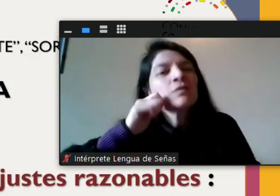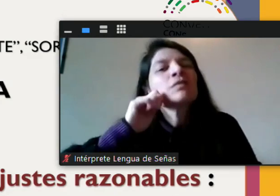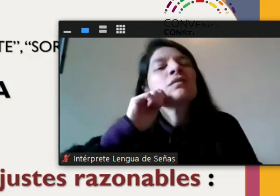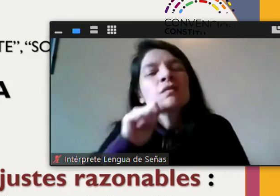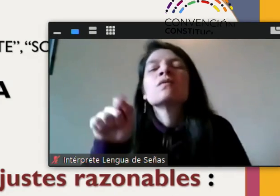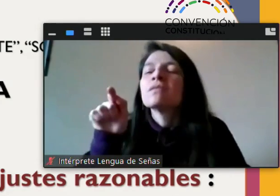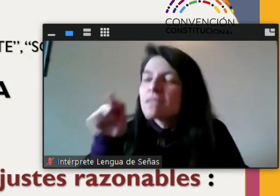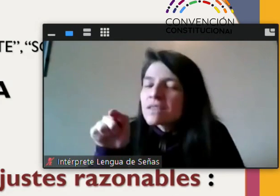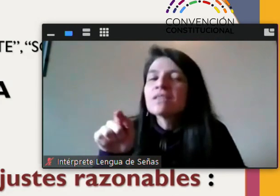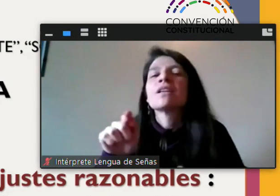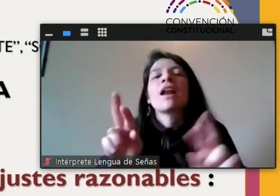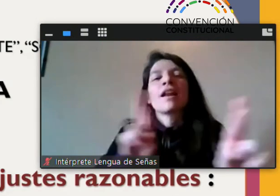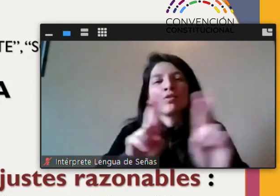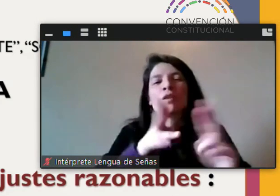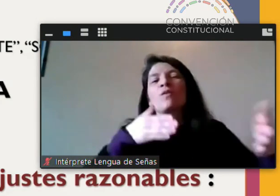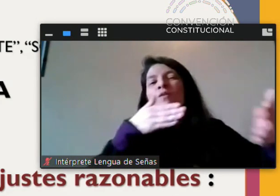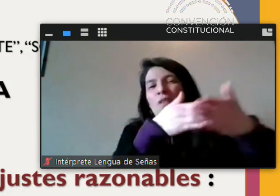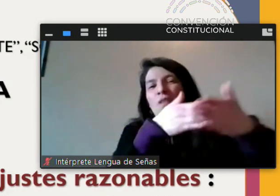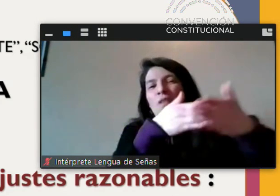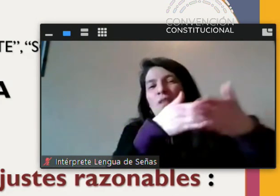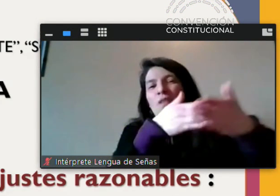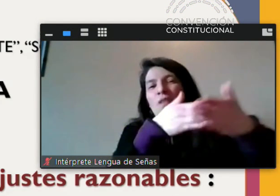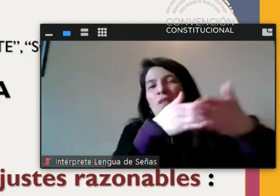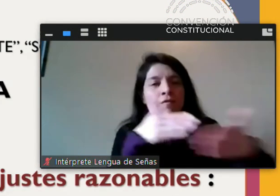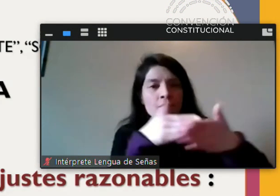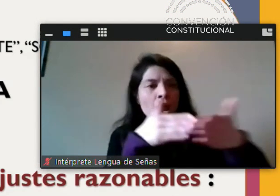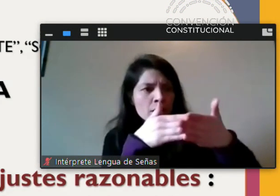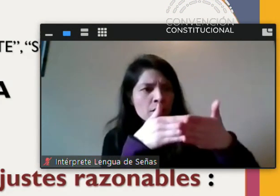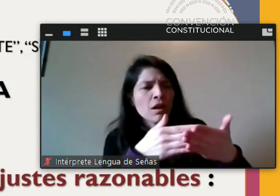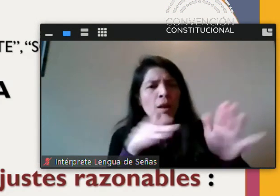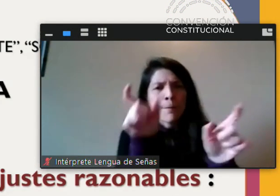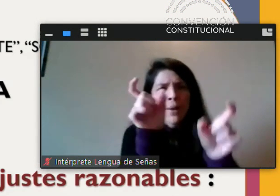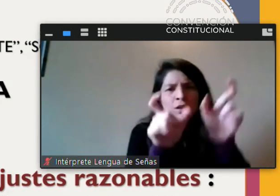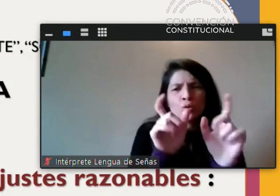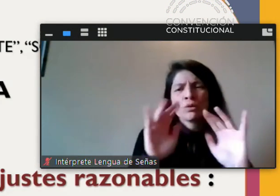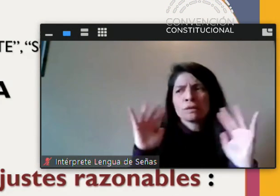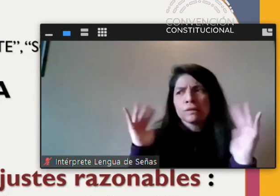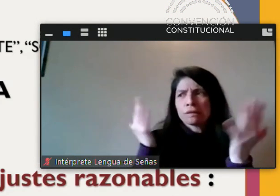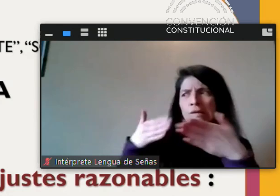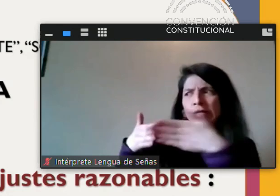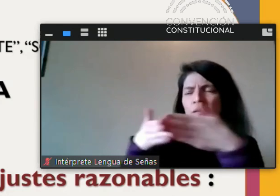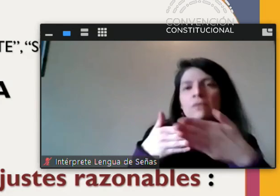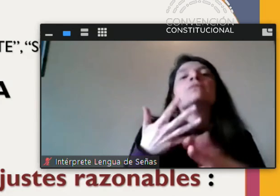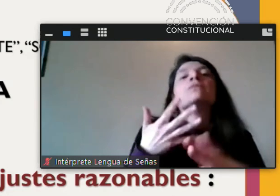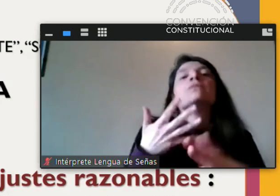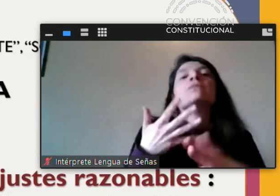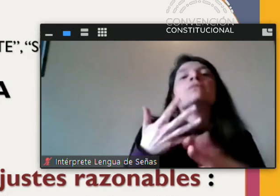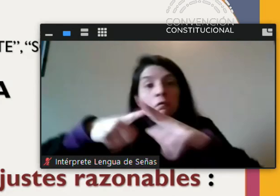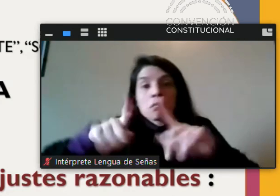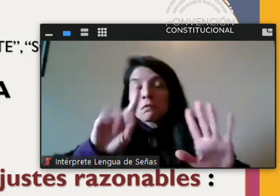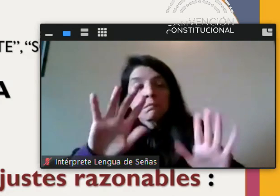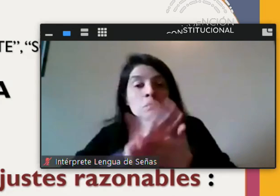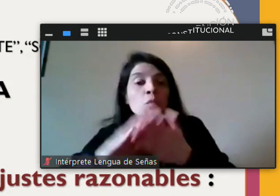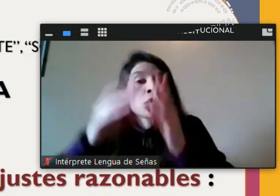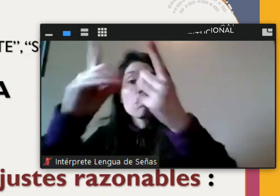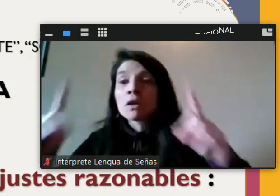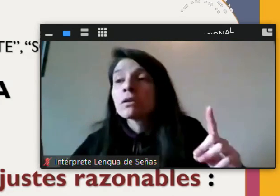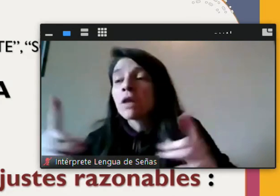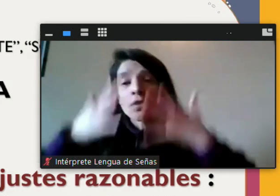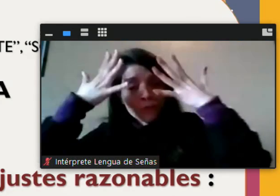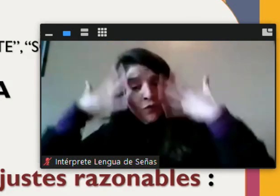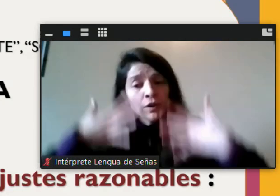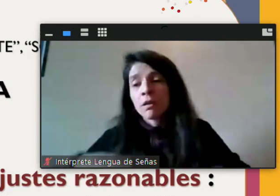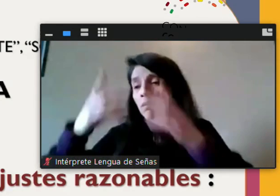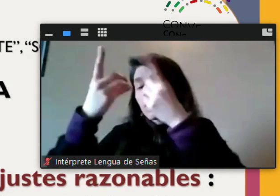barreras que se imponen a las personas. Pueden haber distintas personas con diversidad física, funcionales, pero